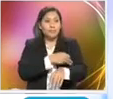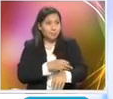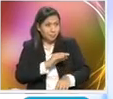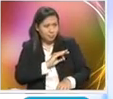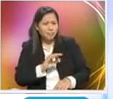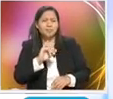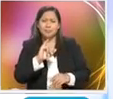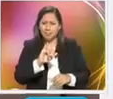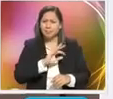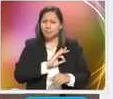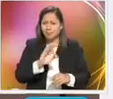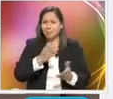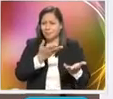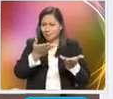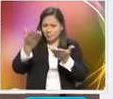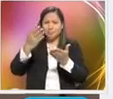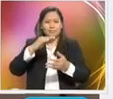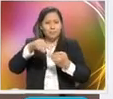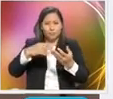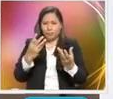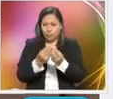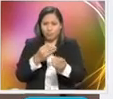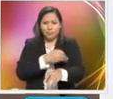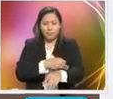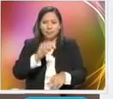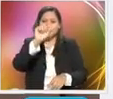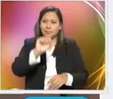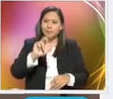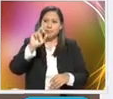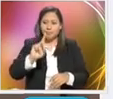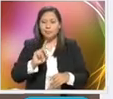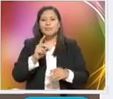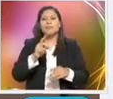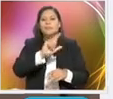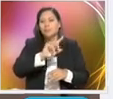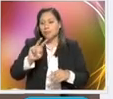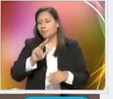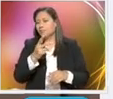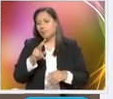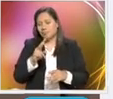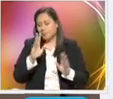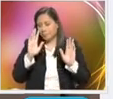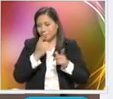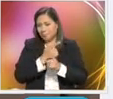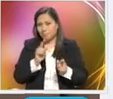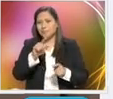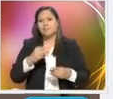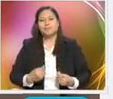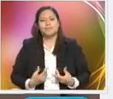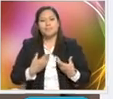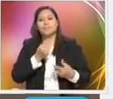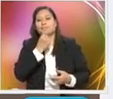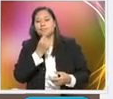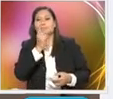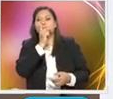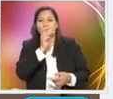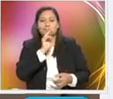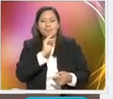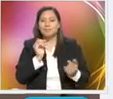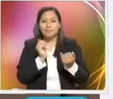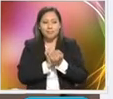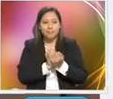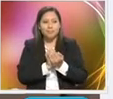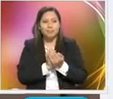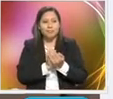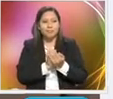José? Yo creo que es una exposición que puede ir toda la familia, sábado, domingo, entre semana. Todos los van a disfrutar, los niños, los padres, y sobre todo va a